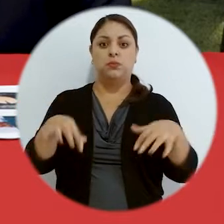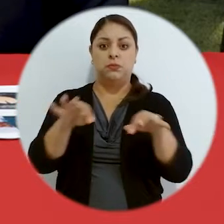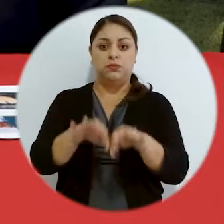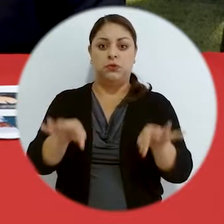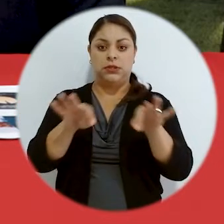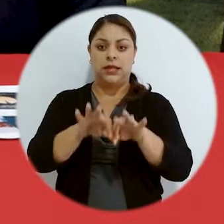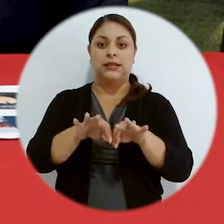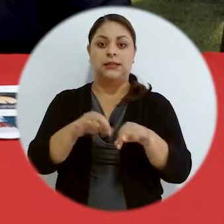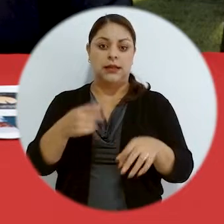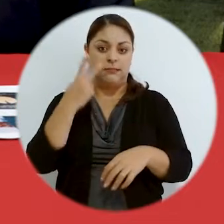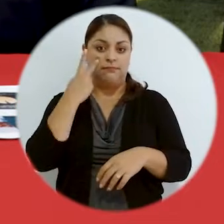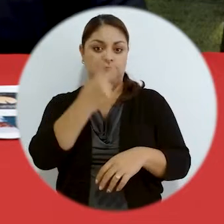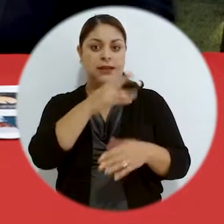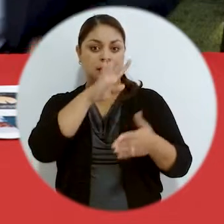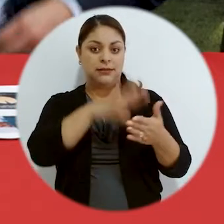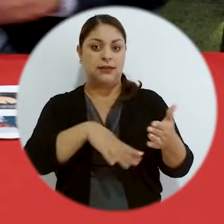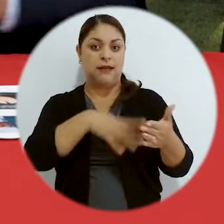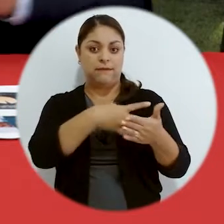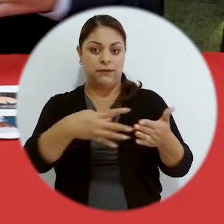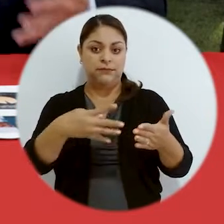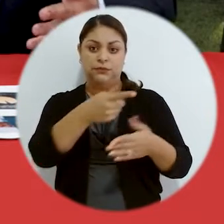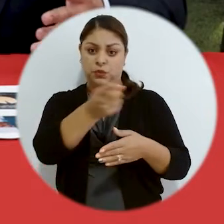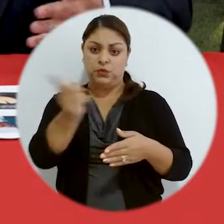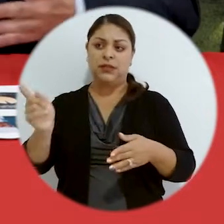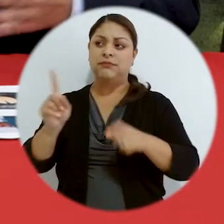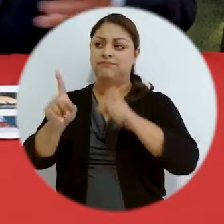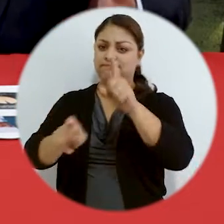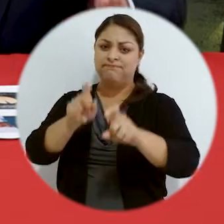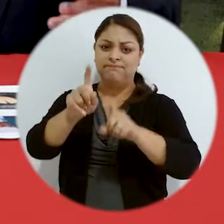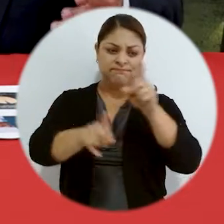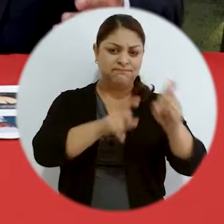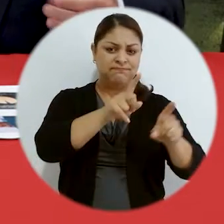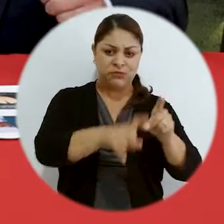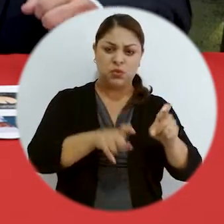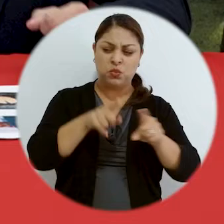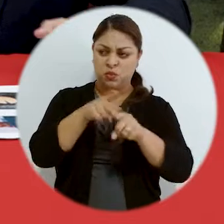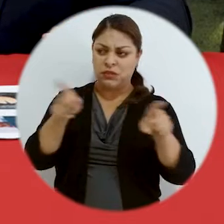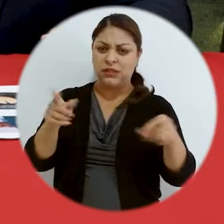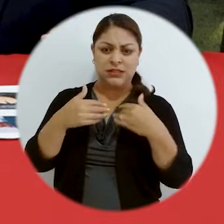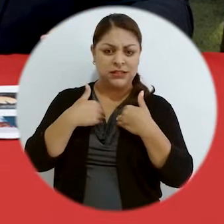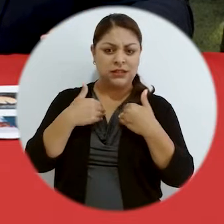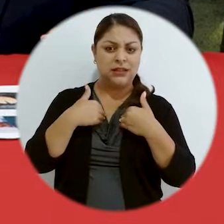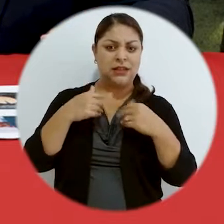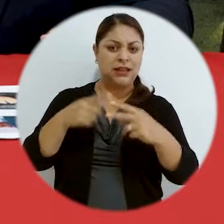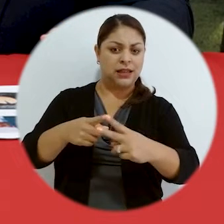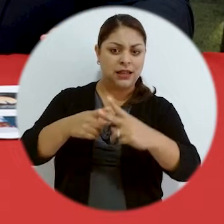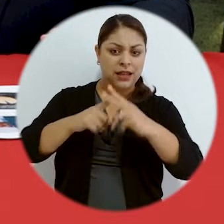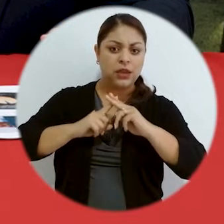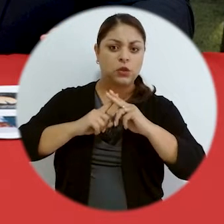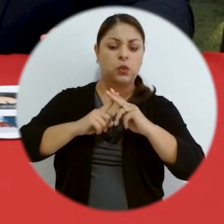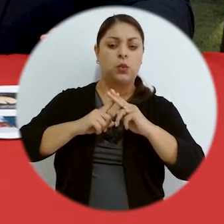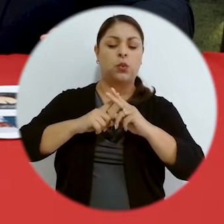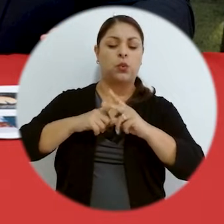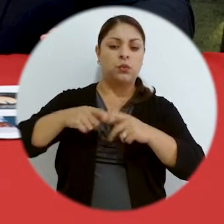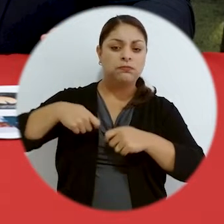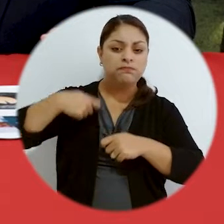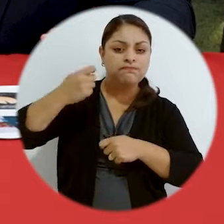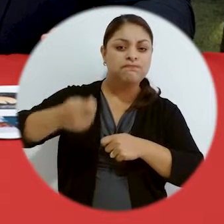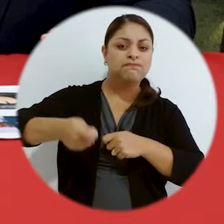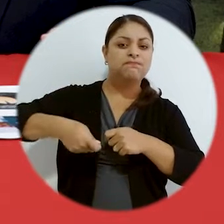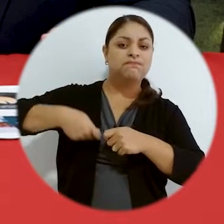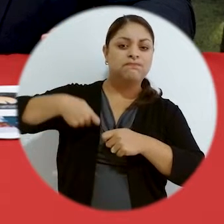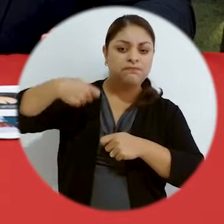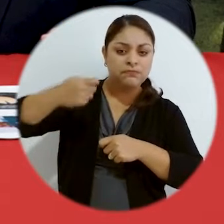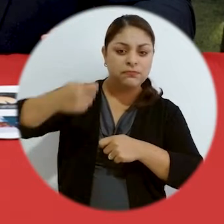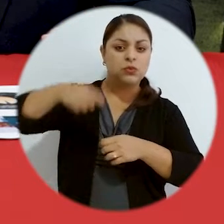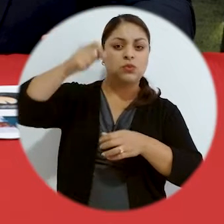que estamos viendo acá en un gráfico, porque ustedes le preguntaron a las personas, bueno, si han accedido a un crédito gota a gota.